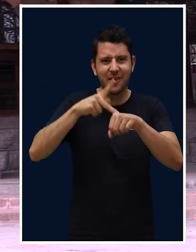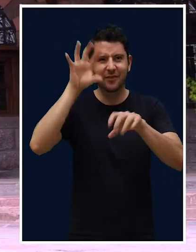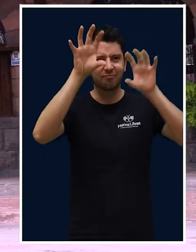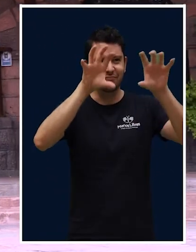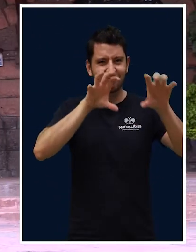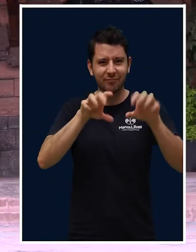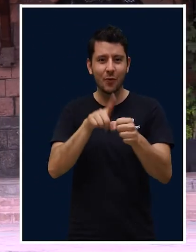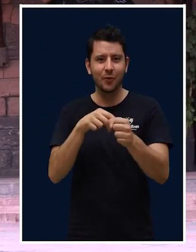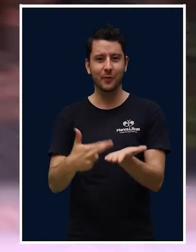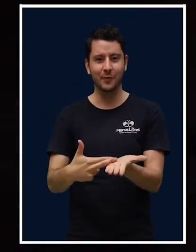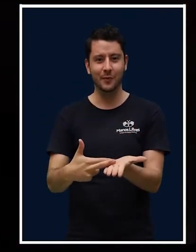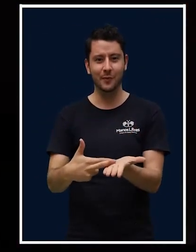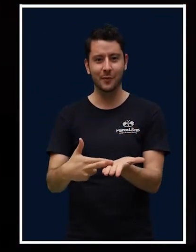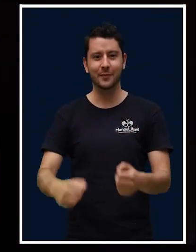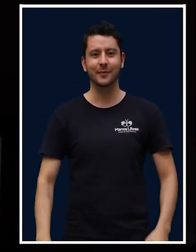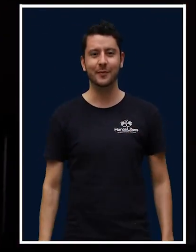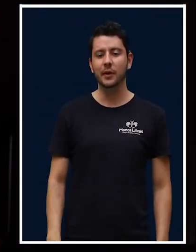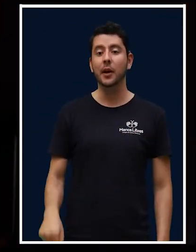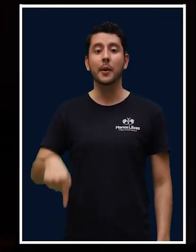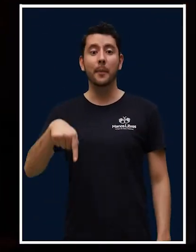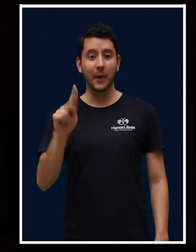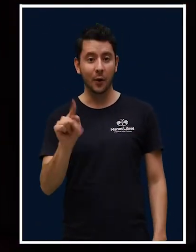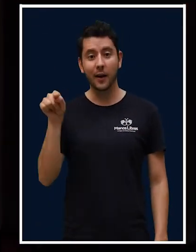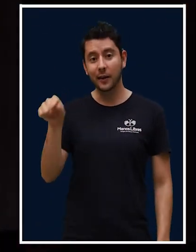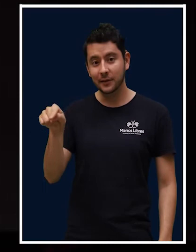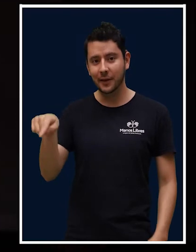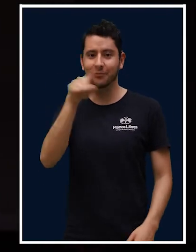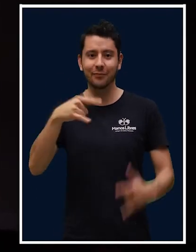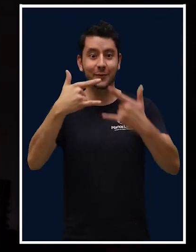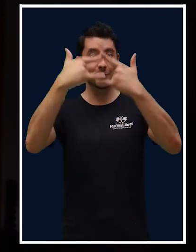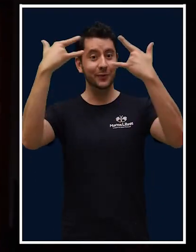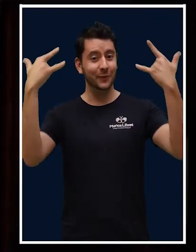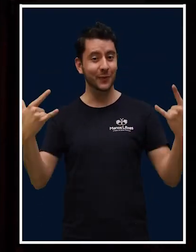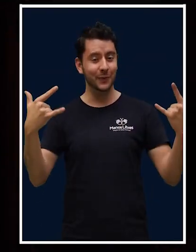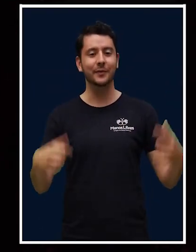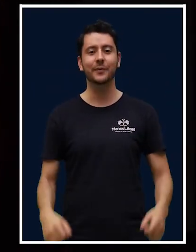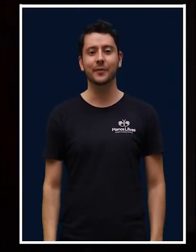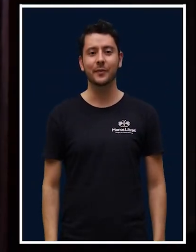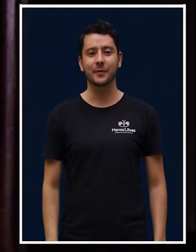Pero eso es parte de una historia más grande.